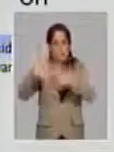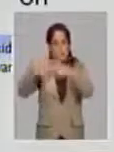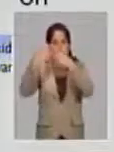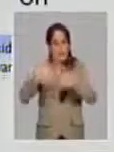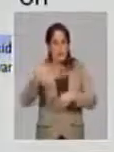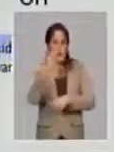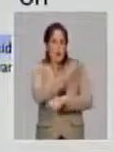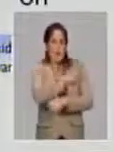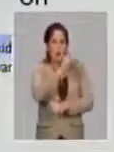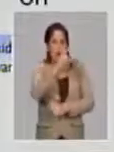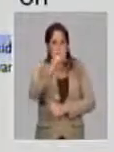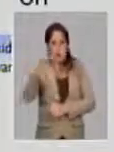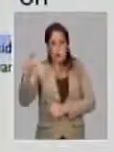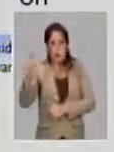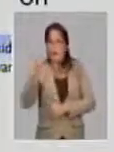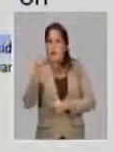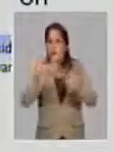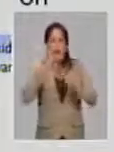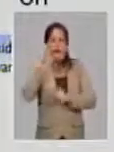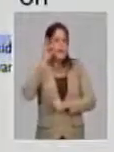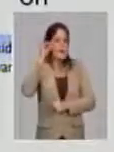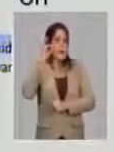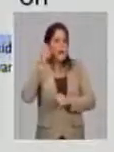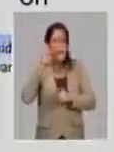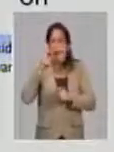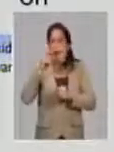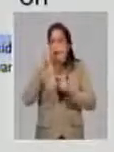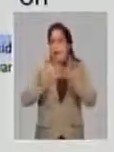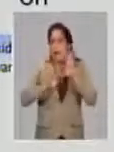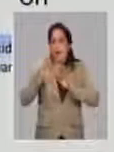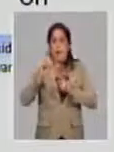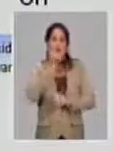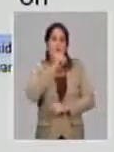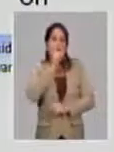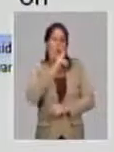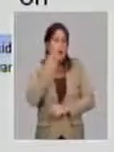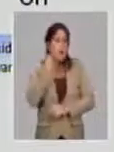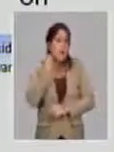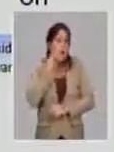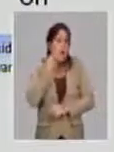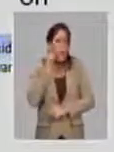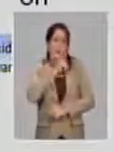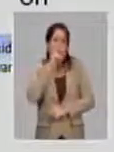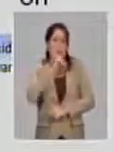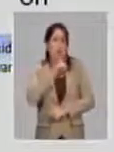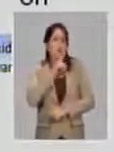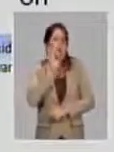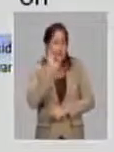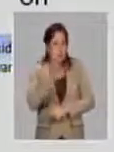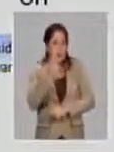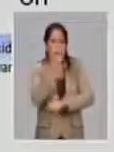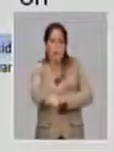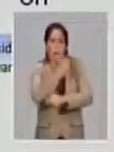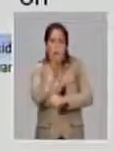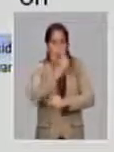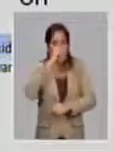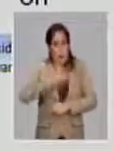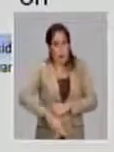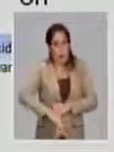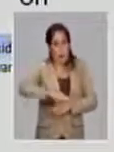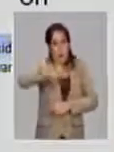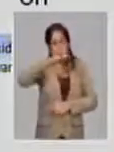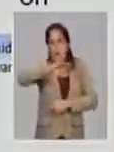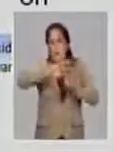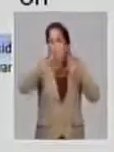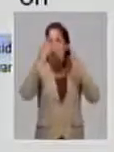la producción de la vacuna recombinante contra la hepatitis B. Que ha inmunizado a millones de que ha inmunizado, ¿no?, a cientos de millones de personas